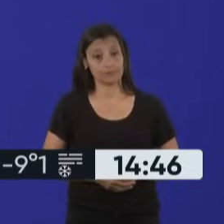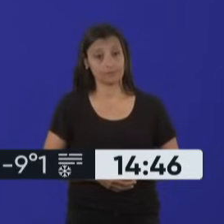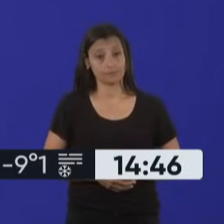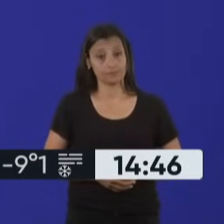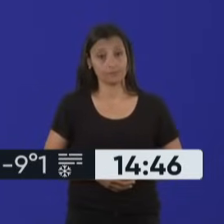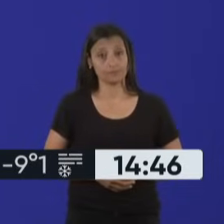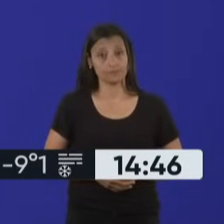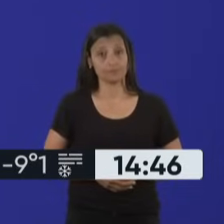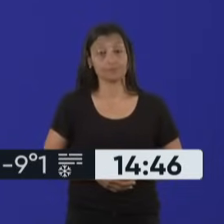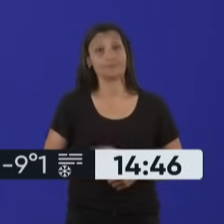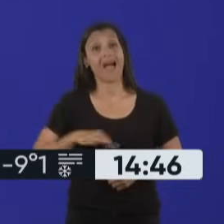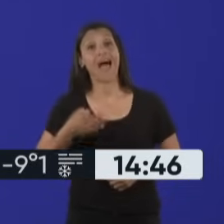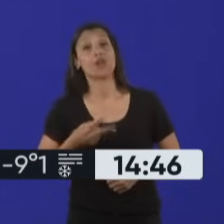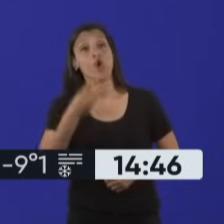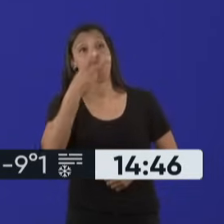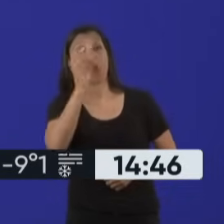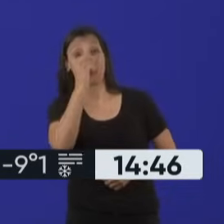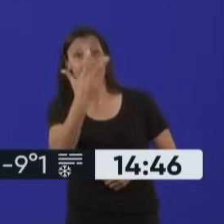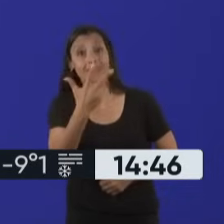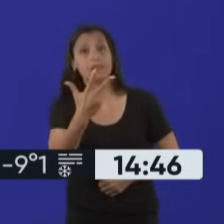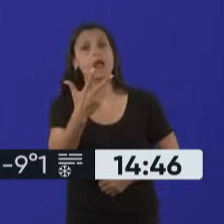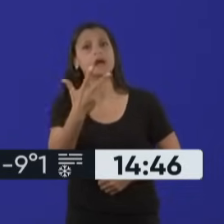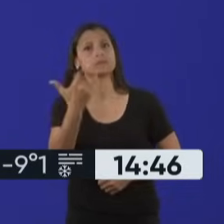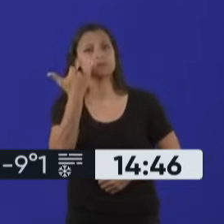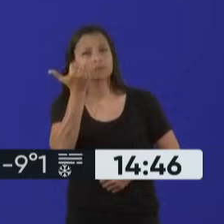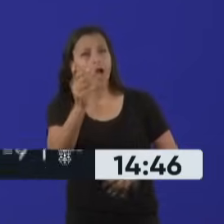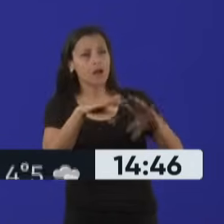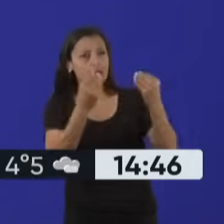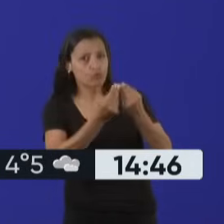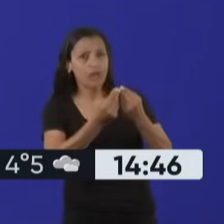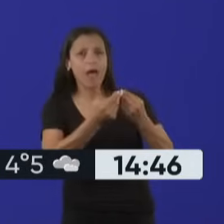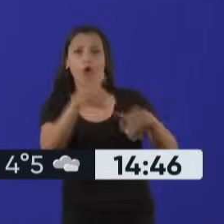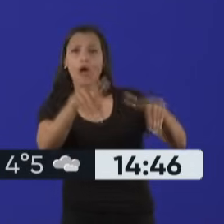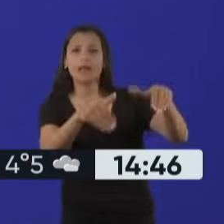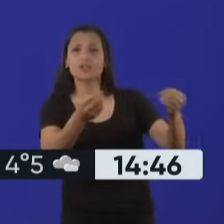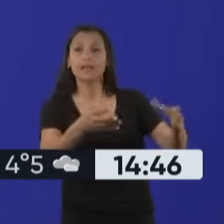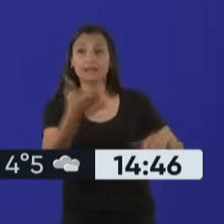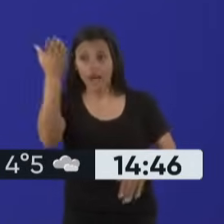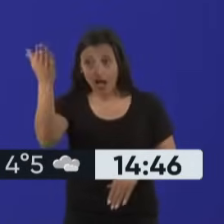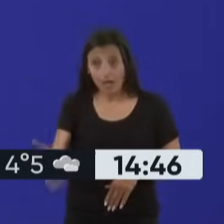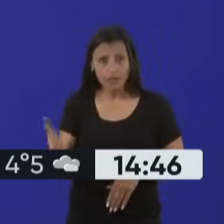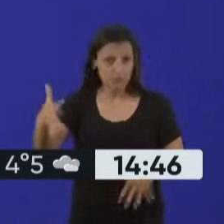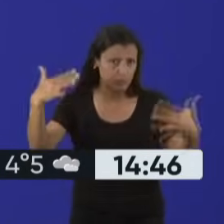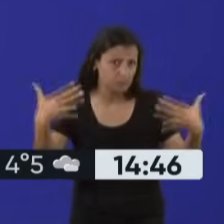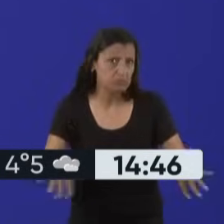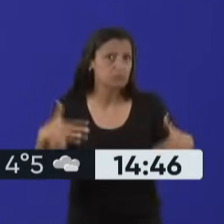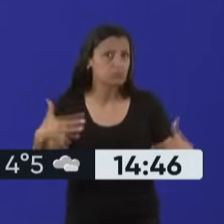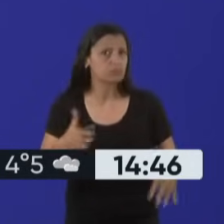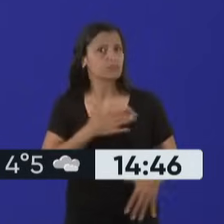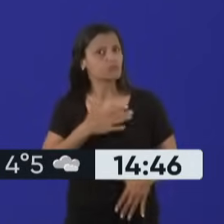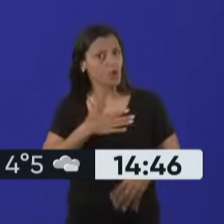del 23, a la luz del resultado electoral, tuvo una generosidad enorme